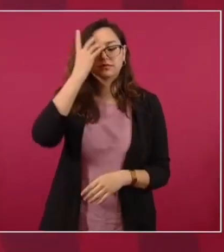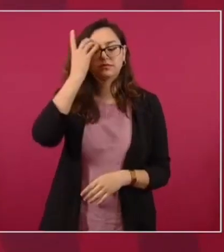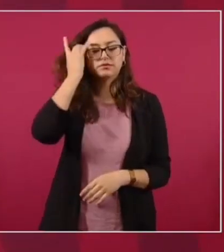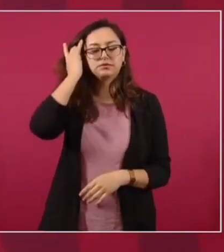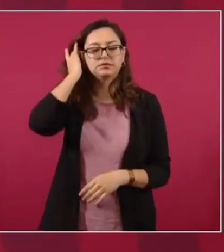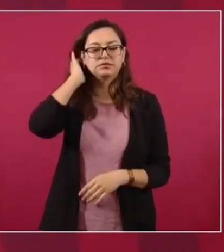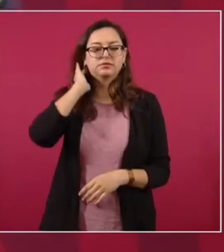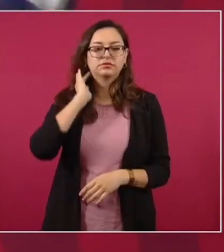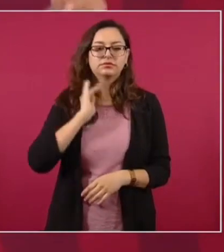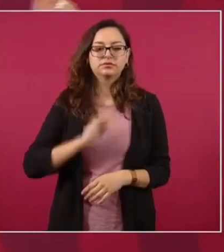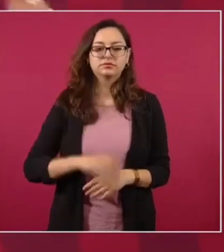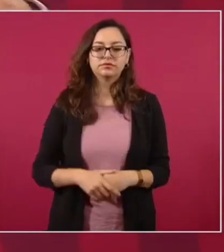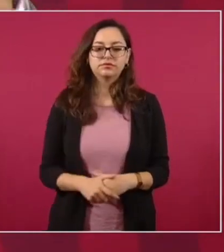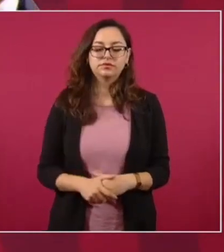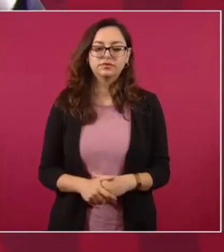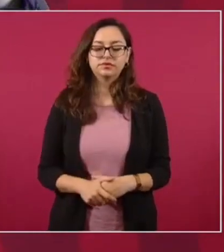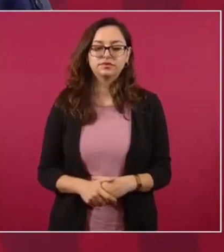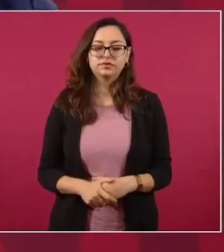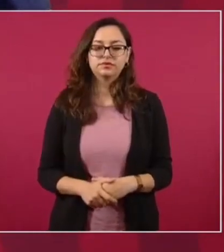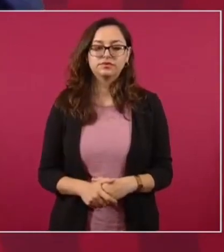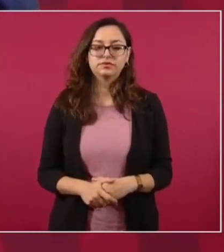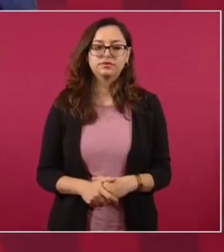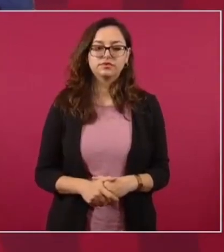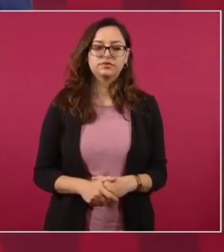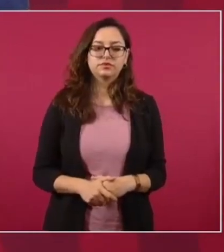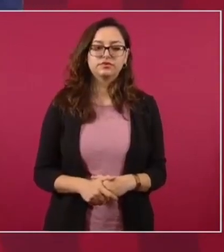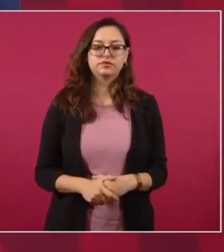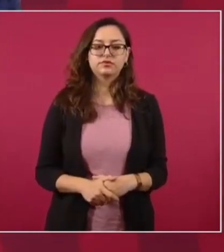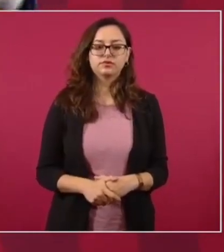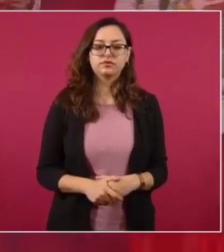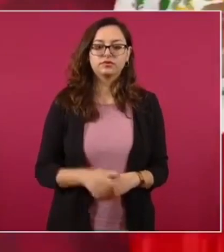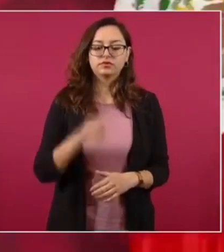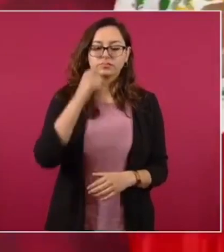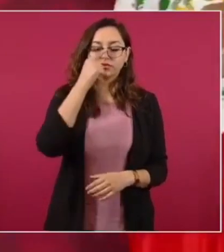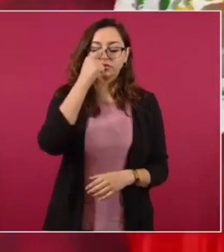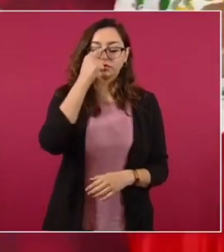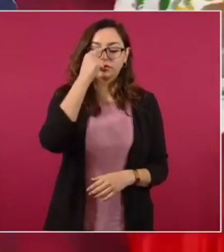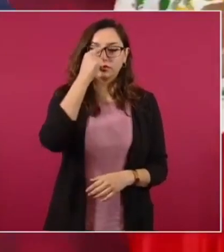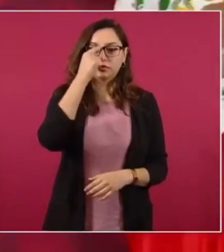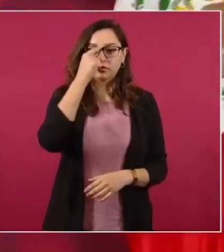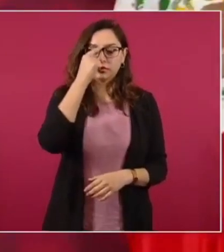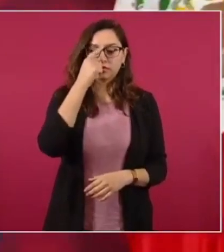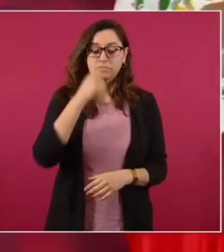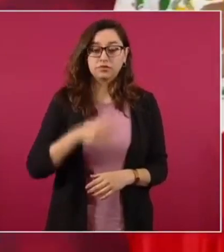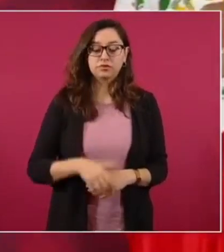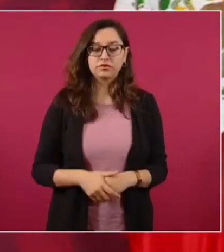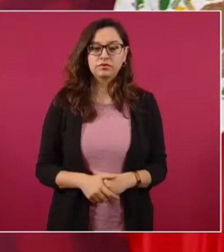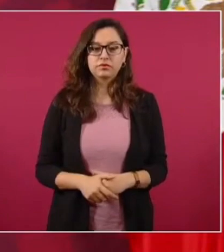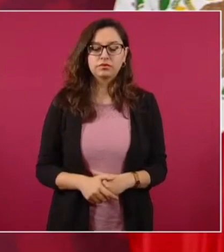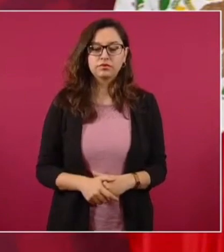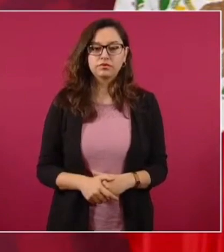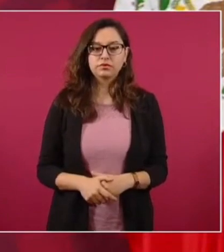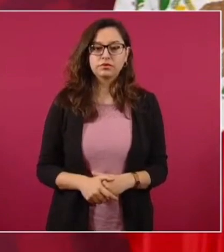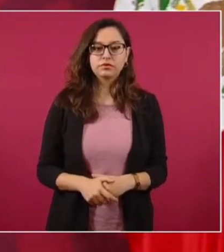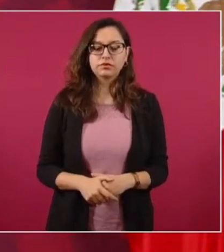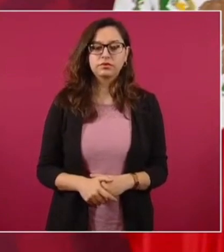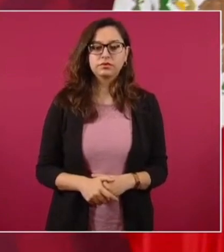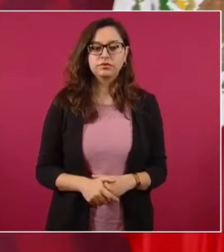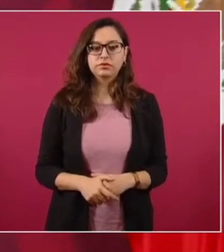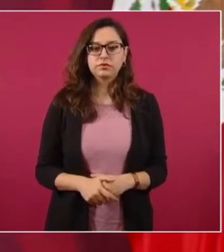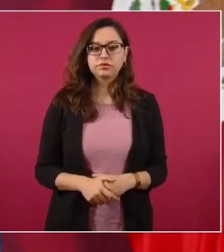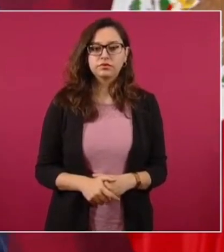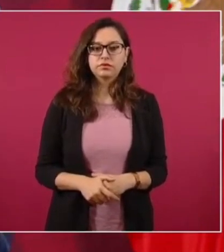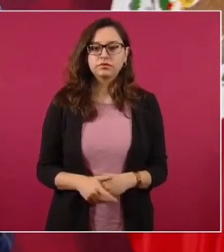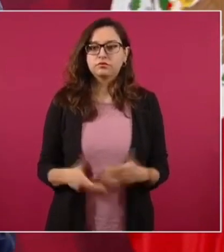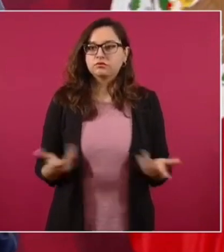y no se pueden hacer operaciones ni siquiera para